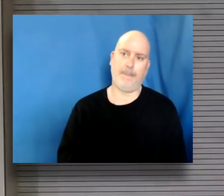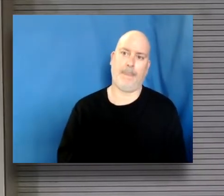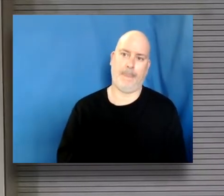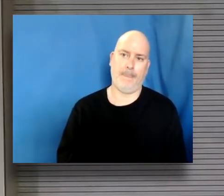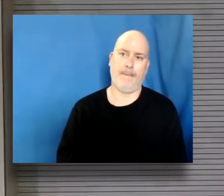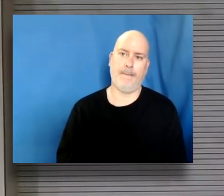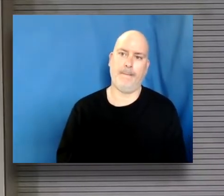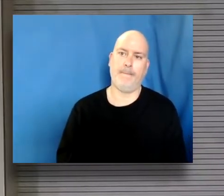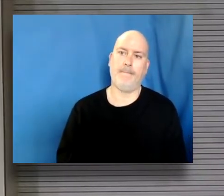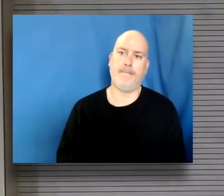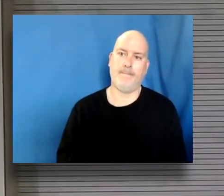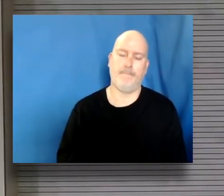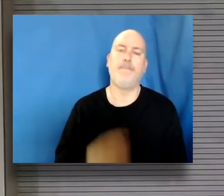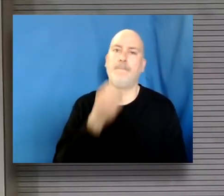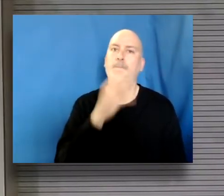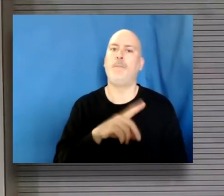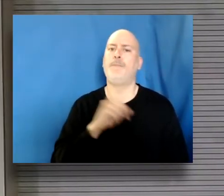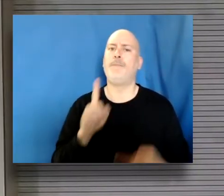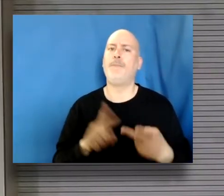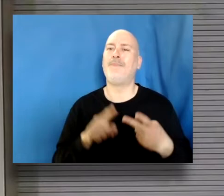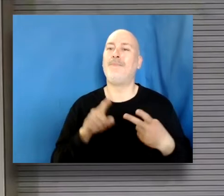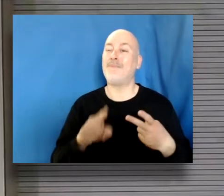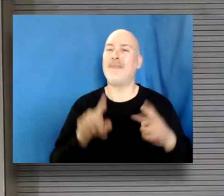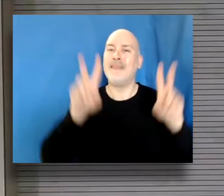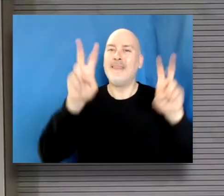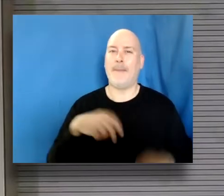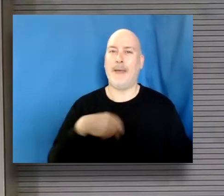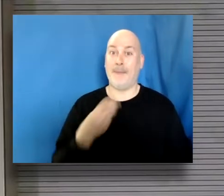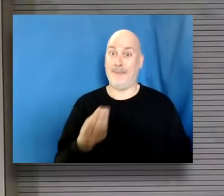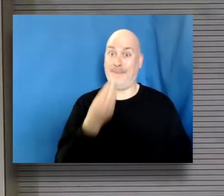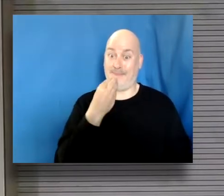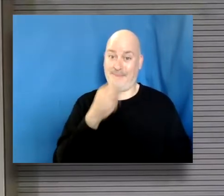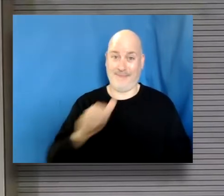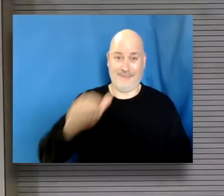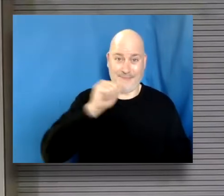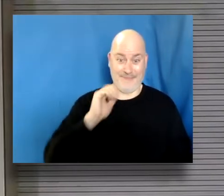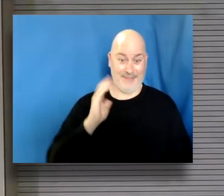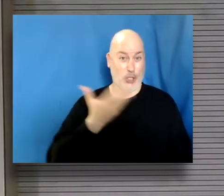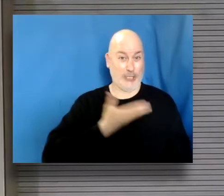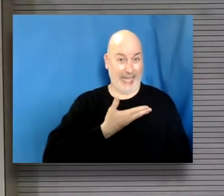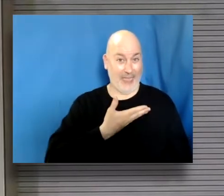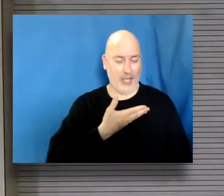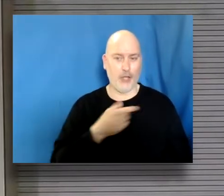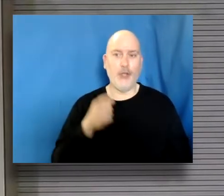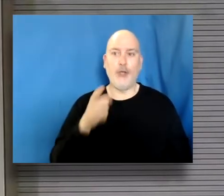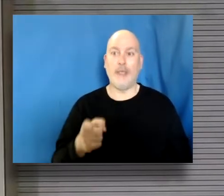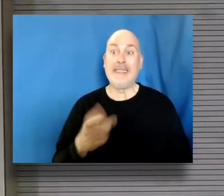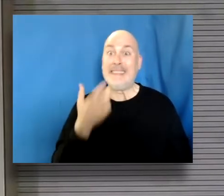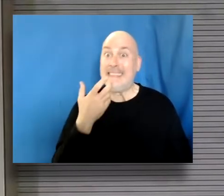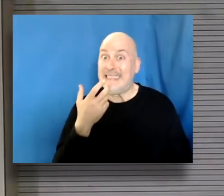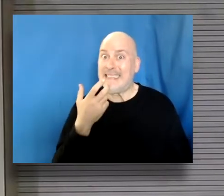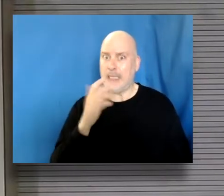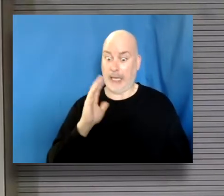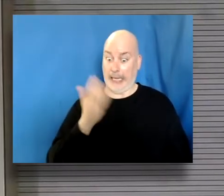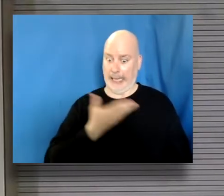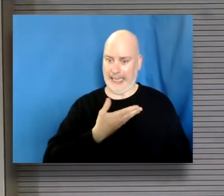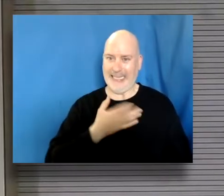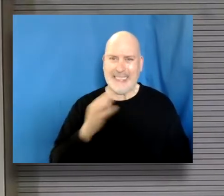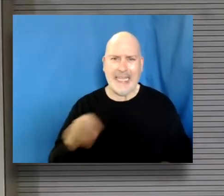si... En relación a las intoxicaciones, nos preguntan cómo proceder ante un caso de intoxicación con algún